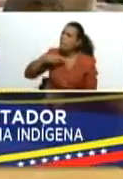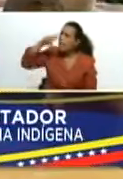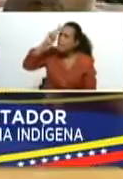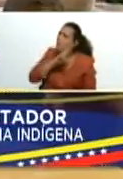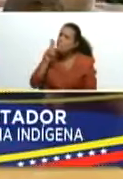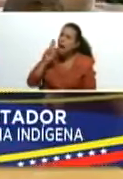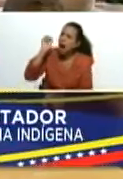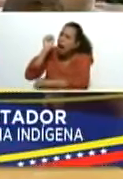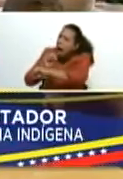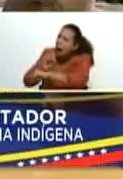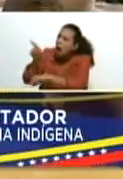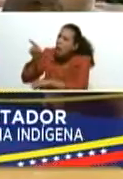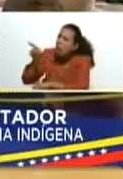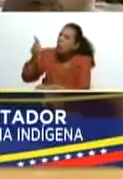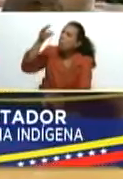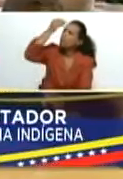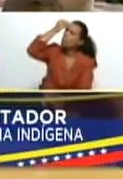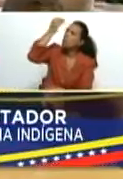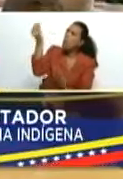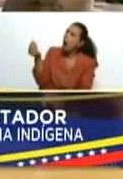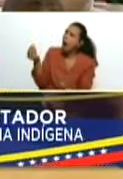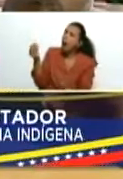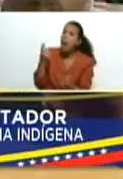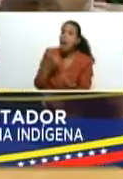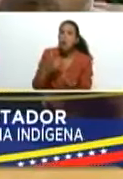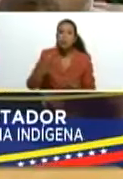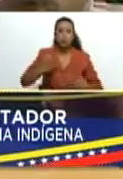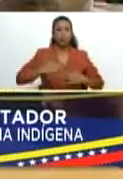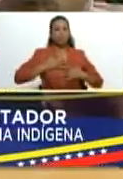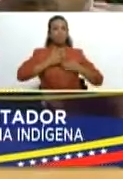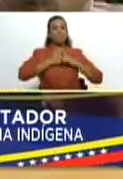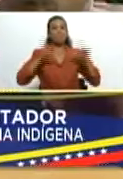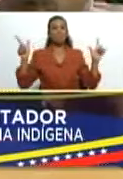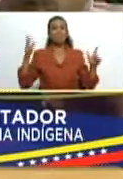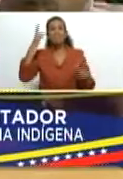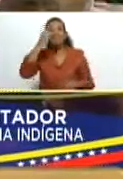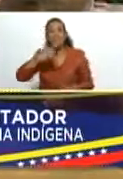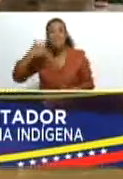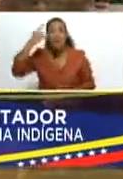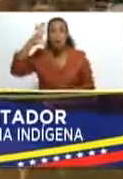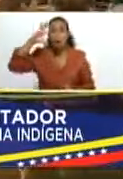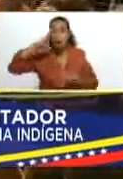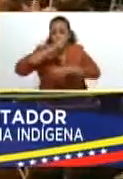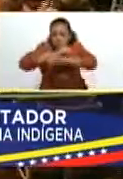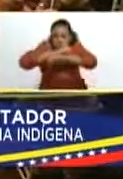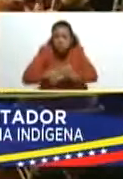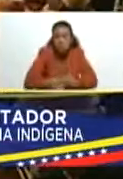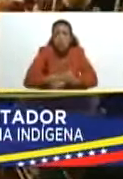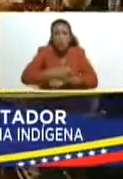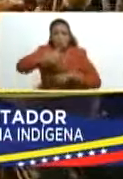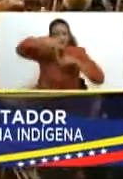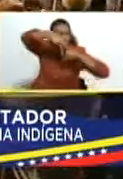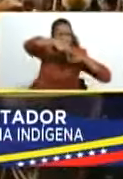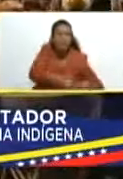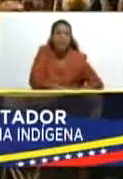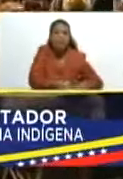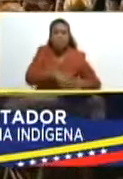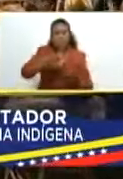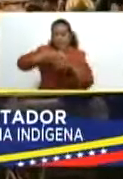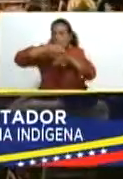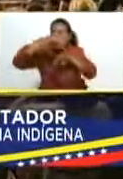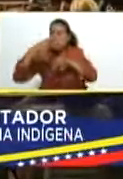esclavos, de madres esclavas, a ser el gran libertador de los pueblos oprimidos, esclavizados,